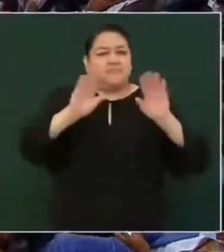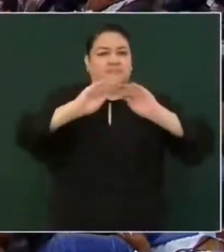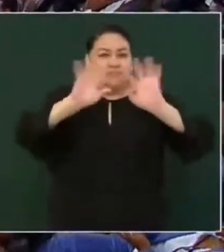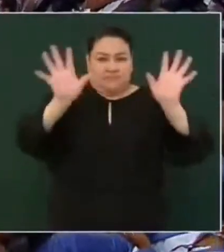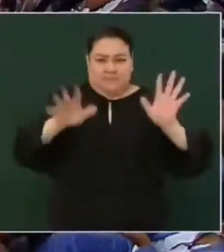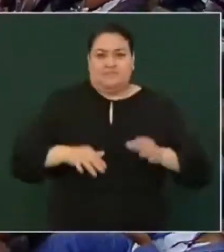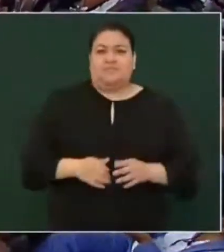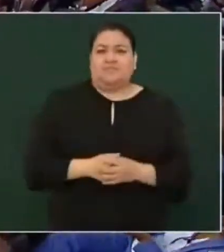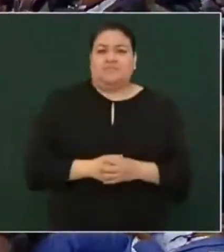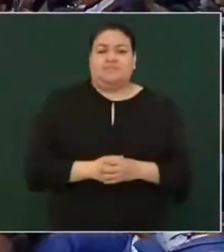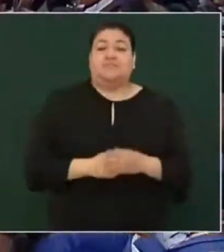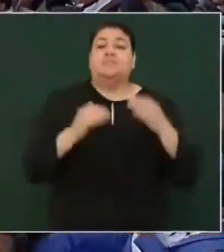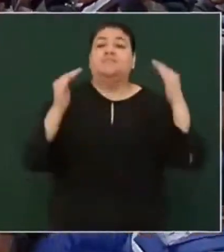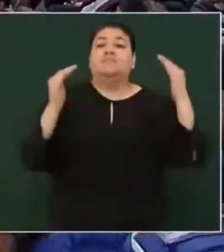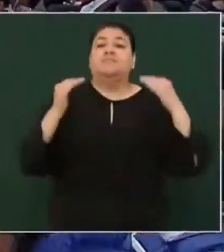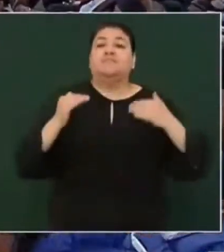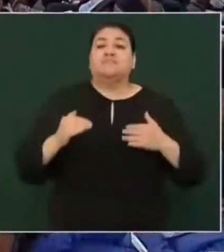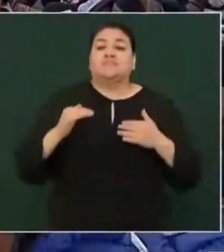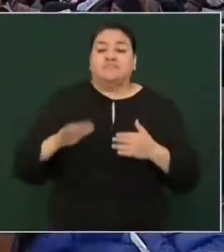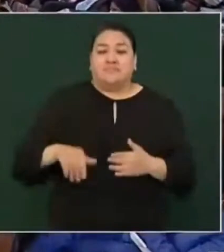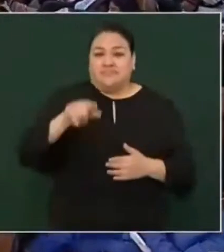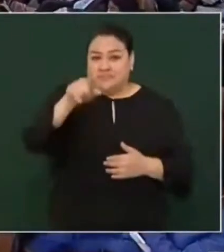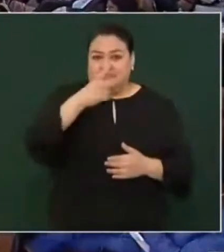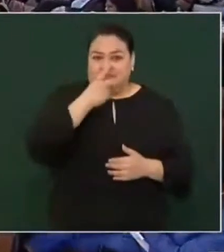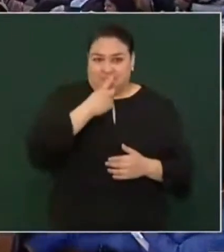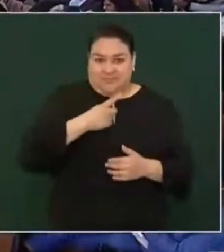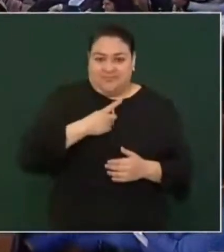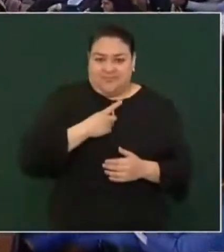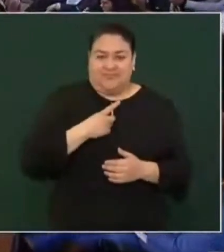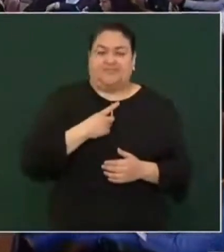¿Qué es lo que se está haciendo